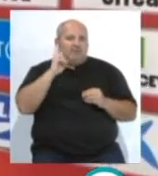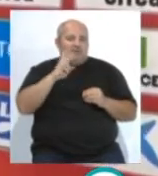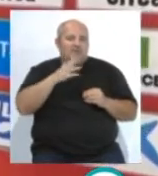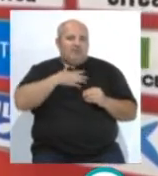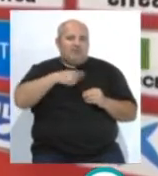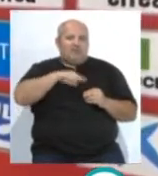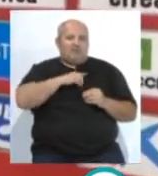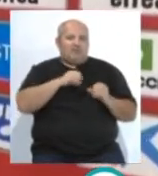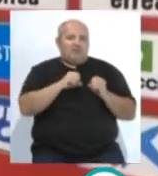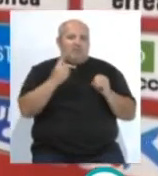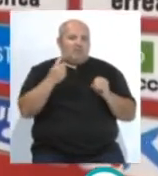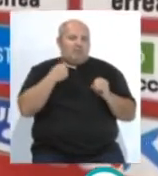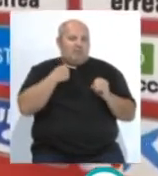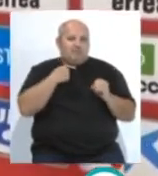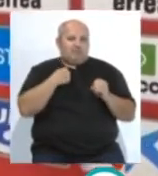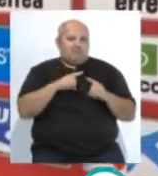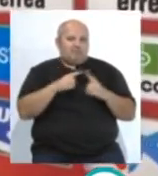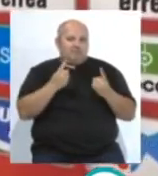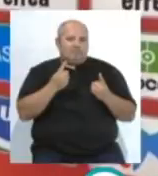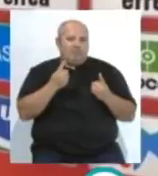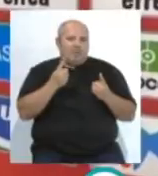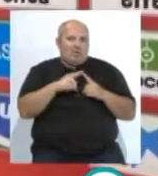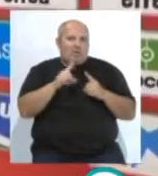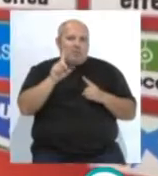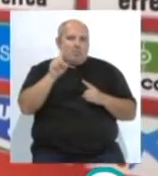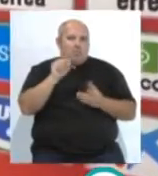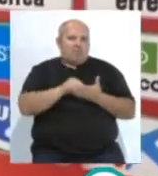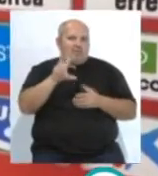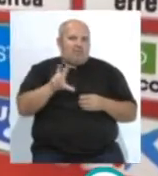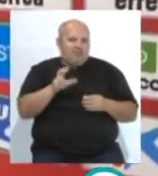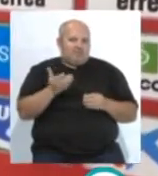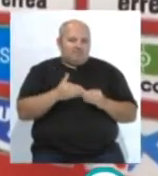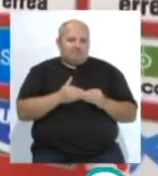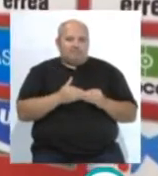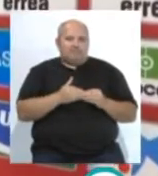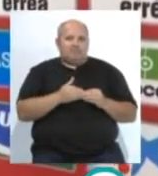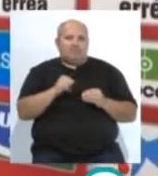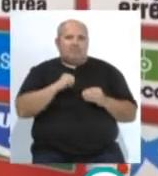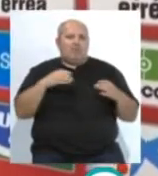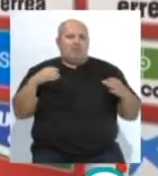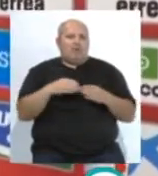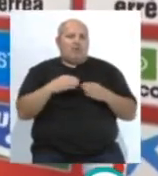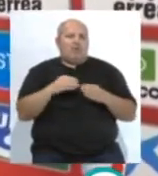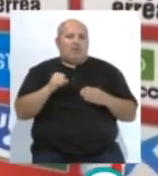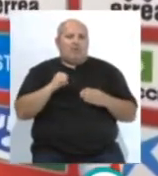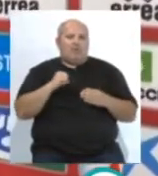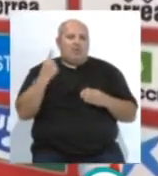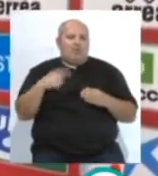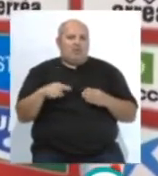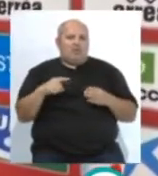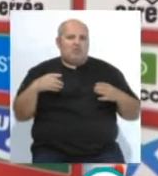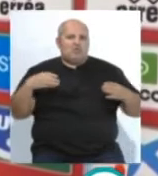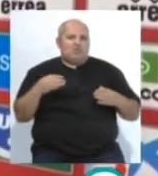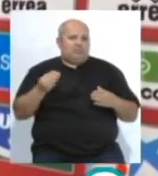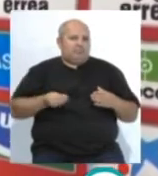nos habíamos puesto 1-0 perdiendo, creo que se puede dar por bueno el punto. Bueno, al final tenemos una plantilla muy larga,